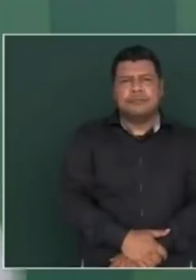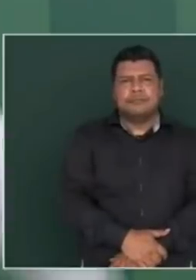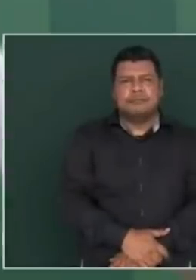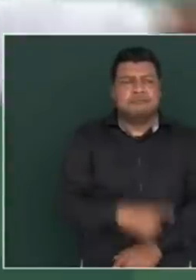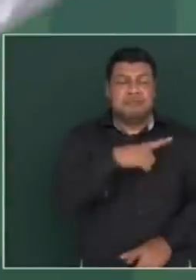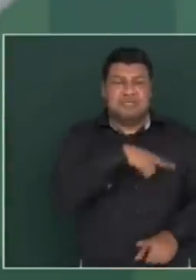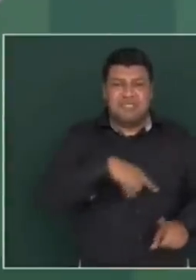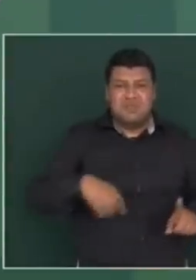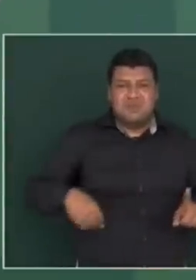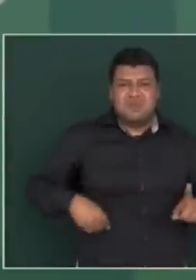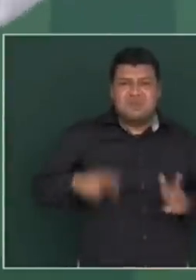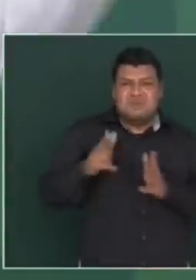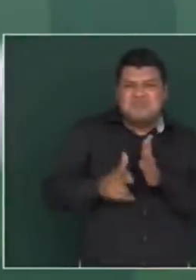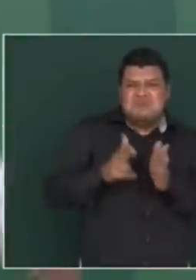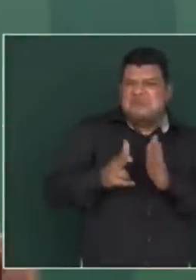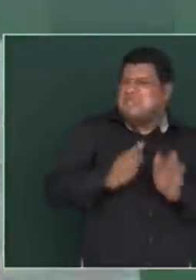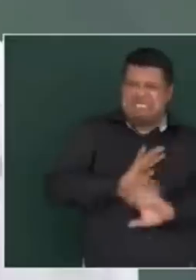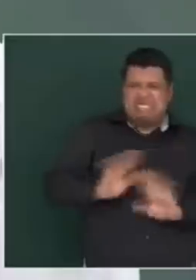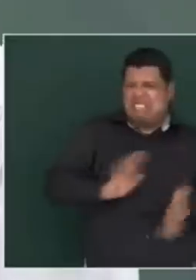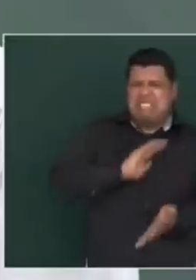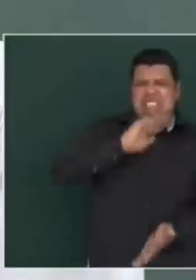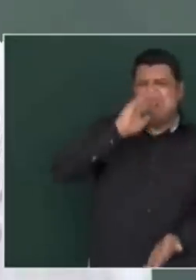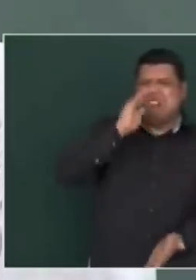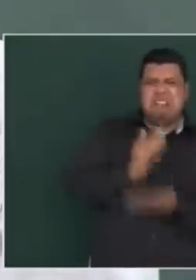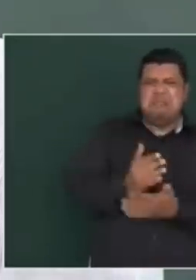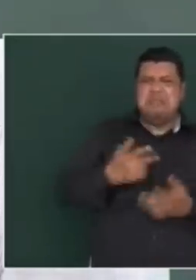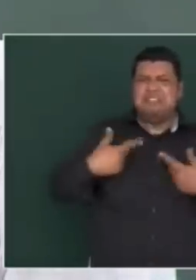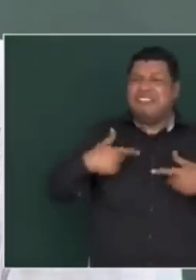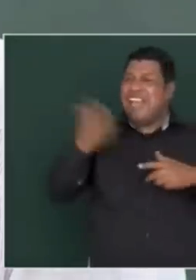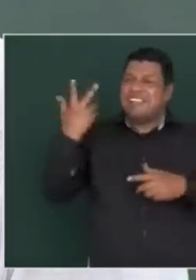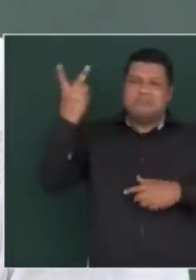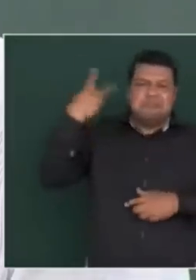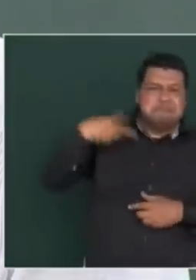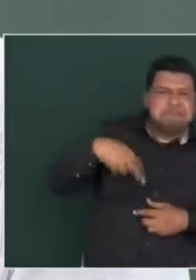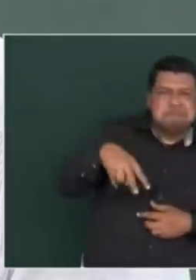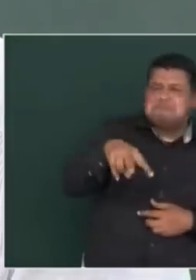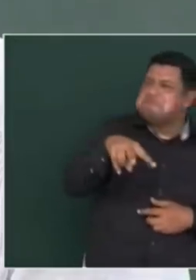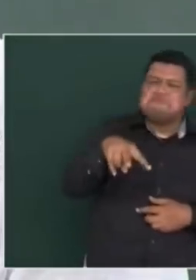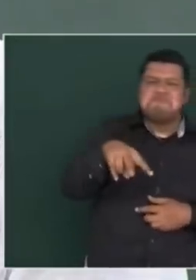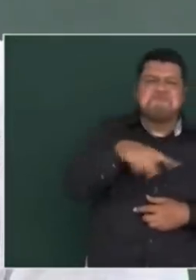El que acabó con los trenes de pasajeros.